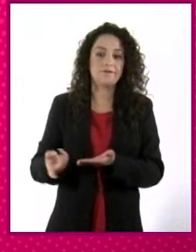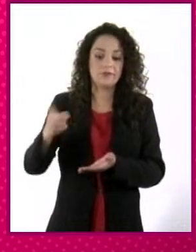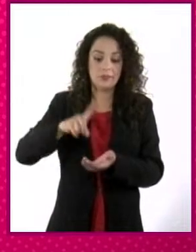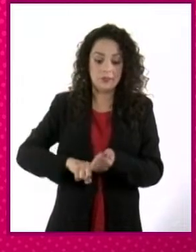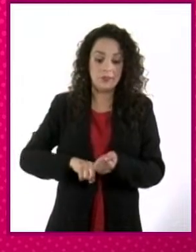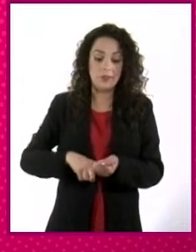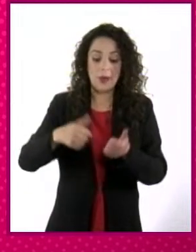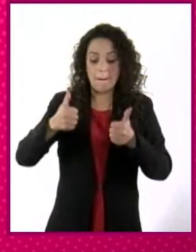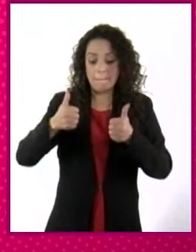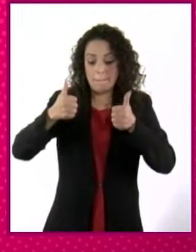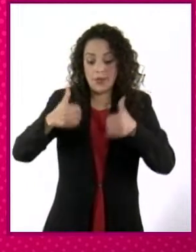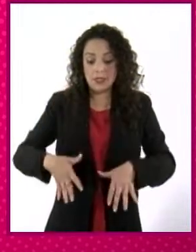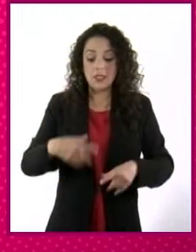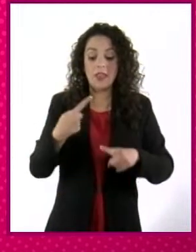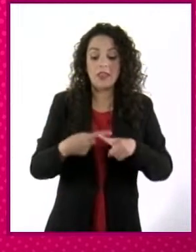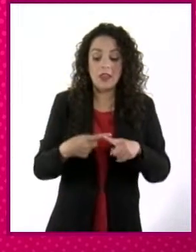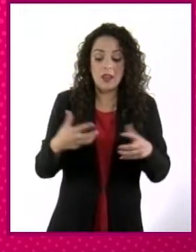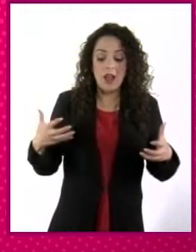de los